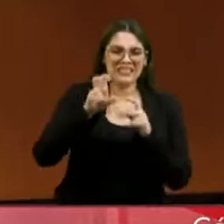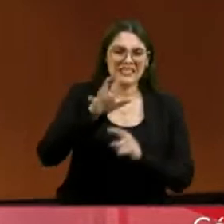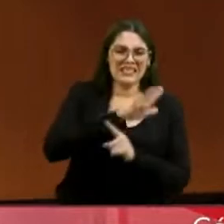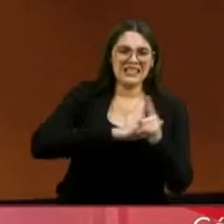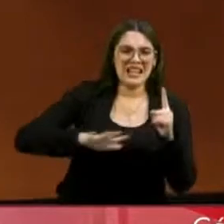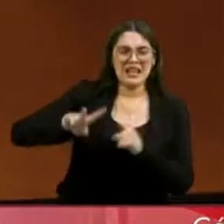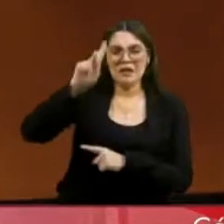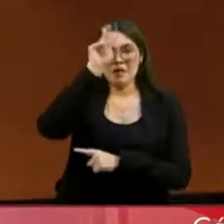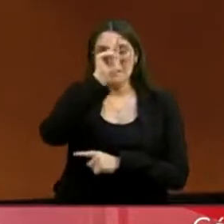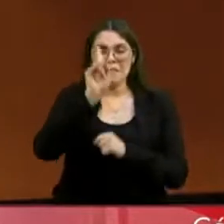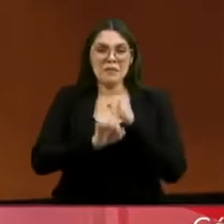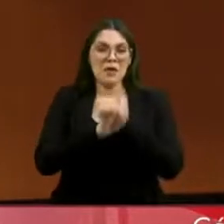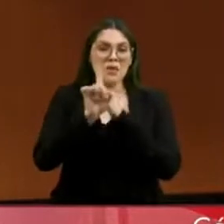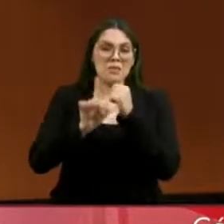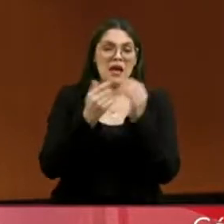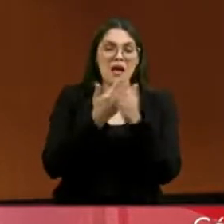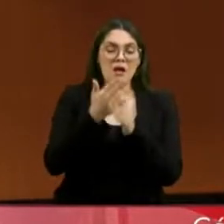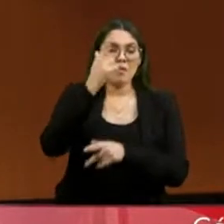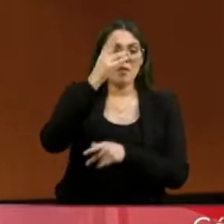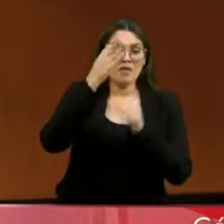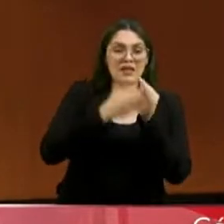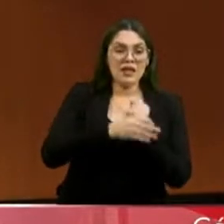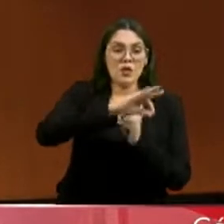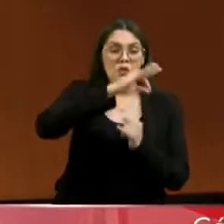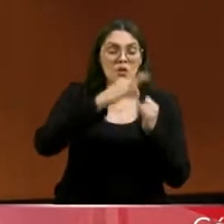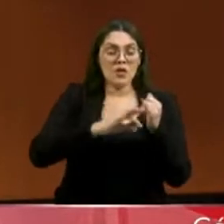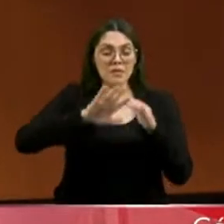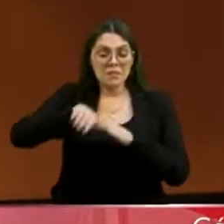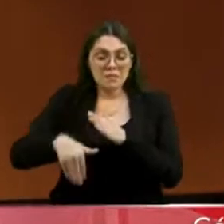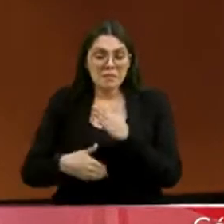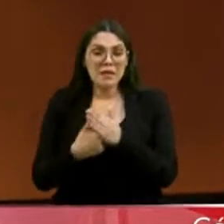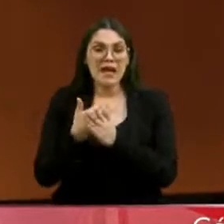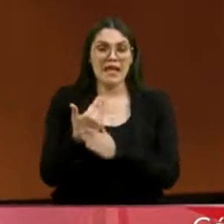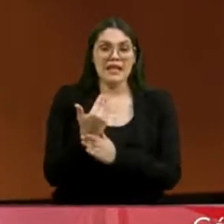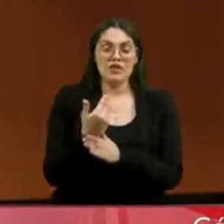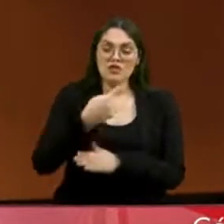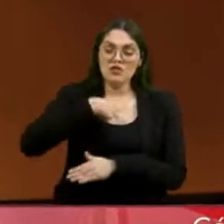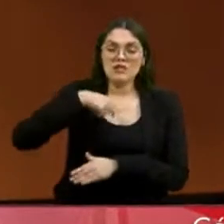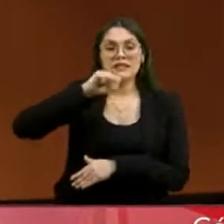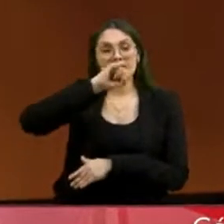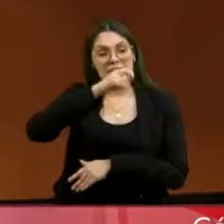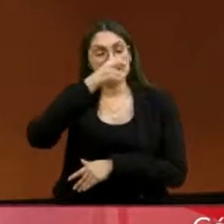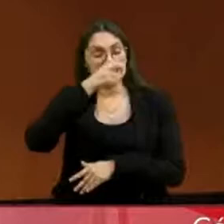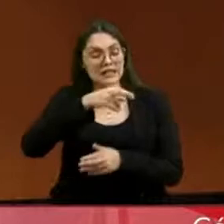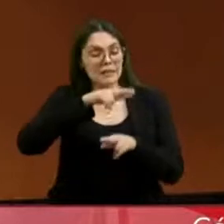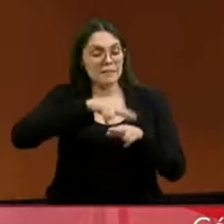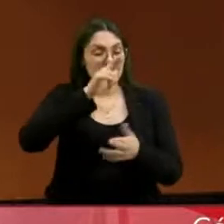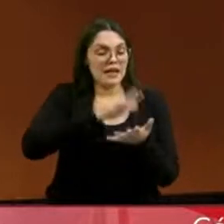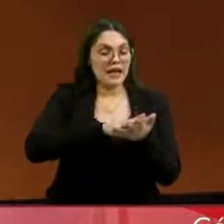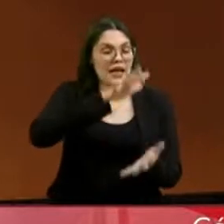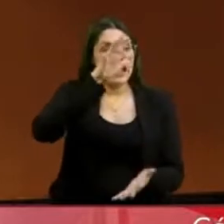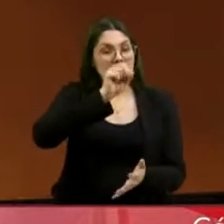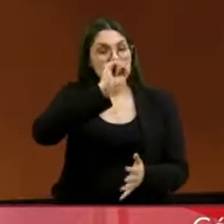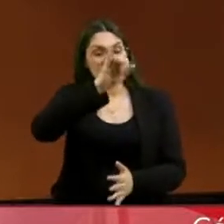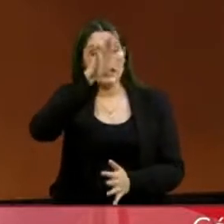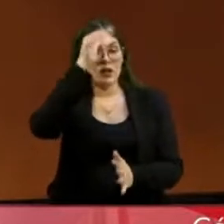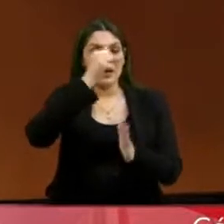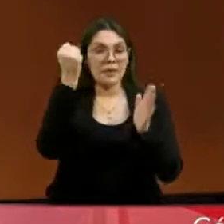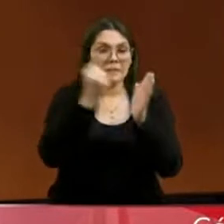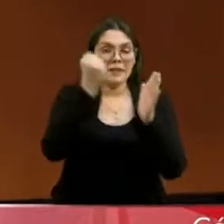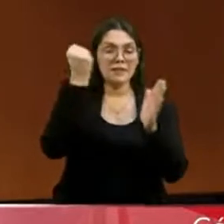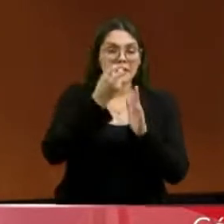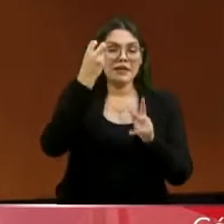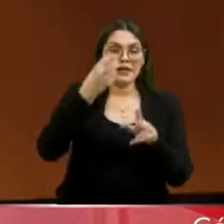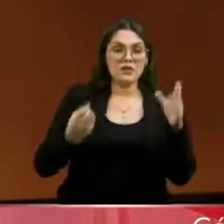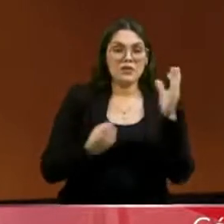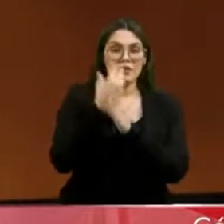suave, finalmente en la madrugada pudimos aprobar con mayoría calificada de 86